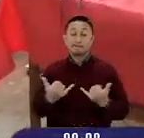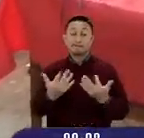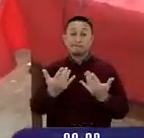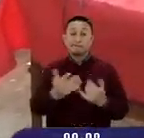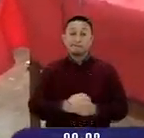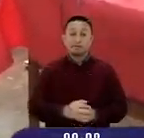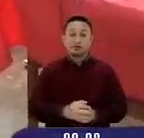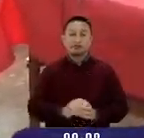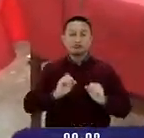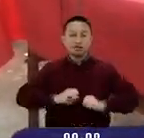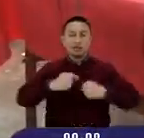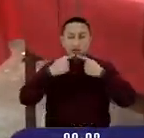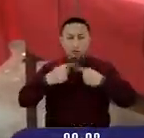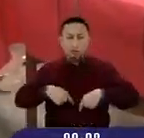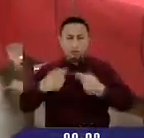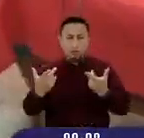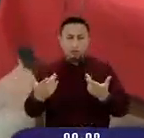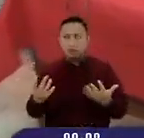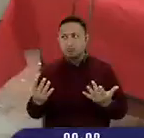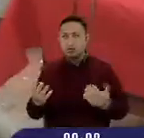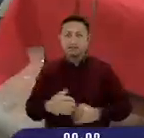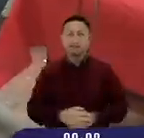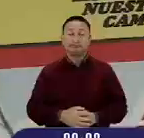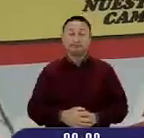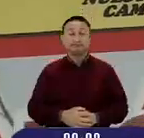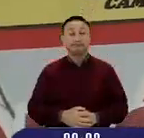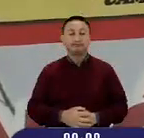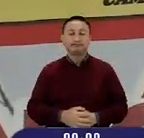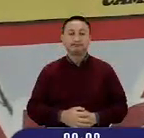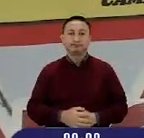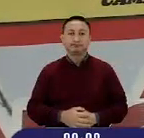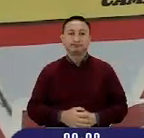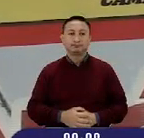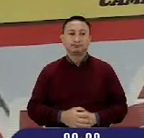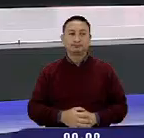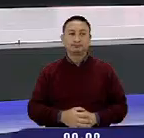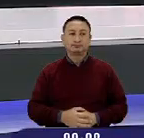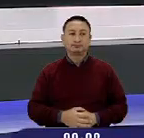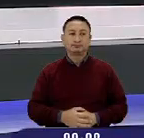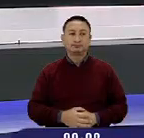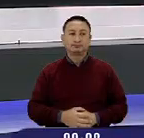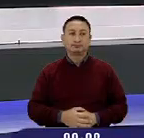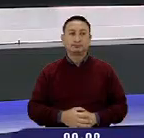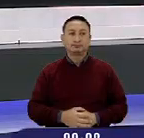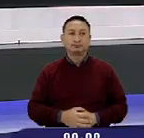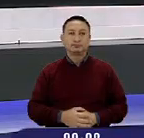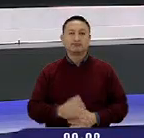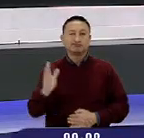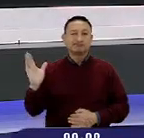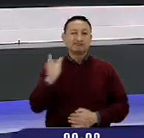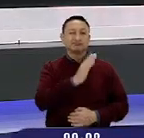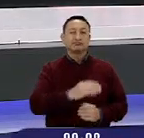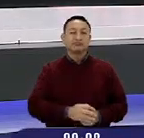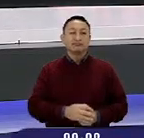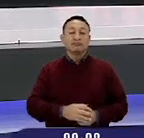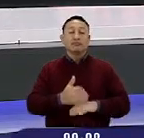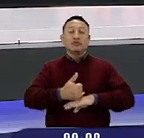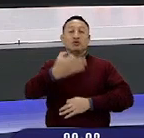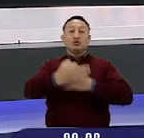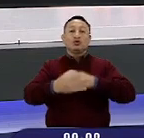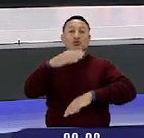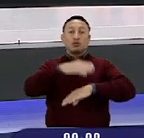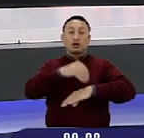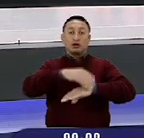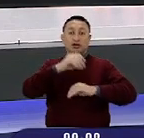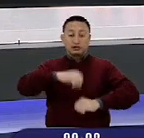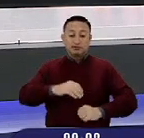poder de convocatoria que puedan tener, informó Héctor Romero. Cambiamos de tema. Una jueza de Quevedo